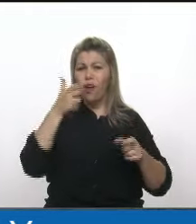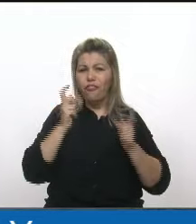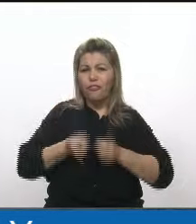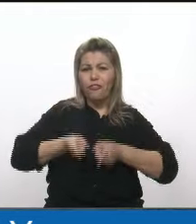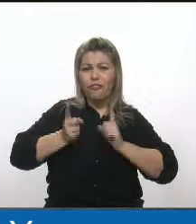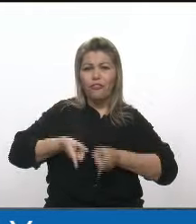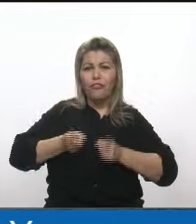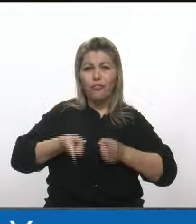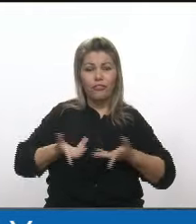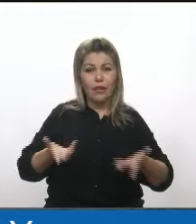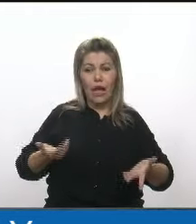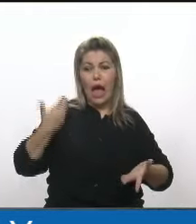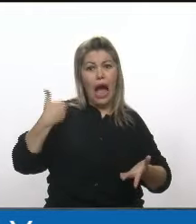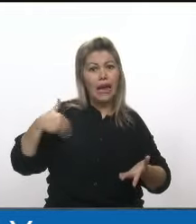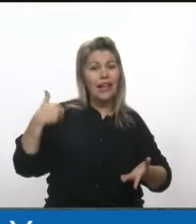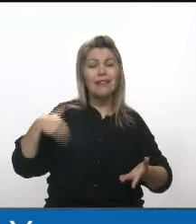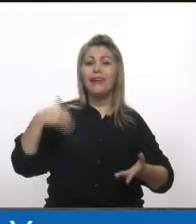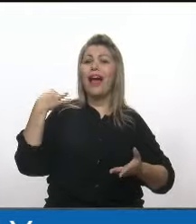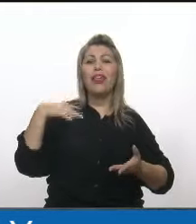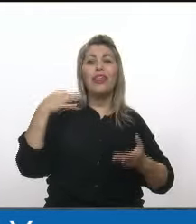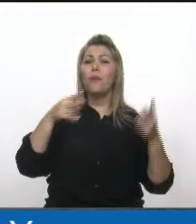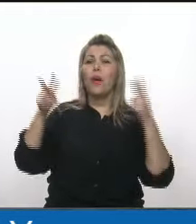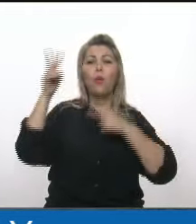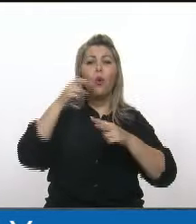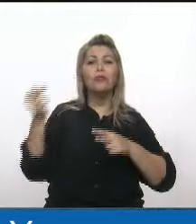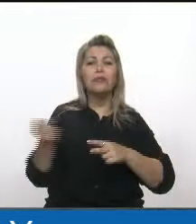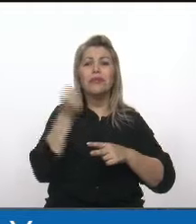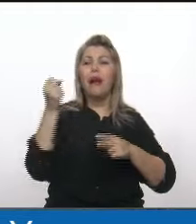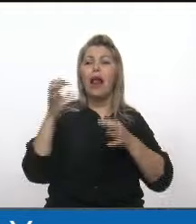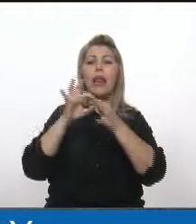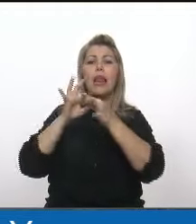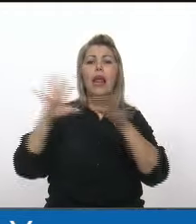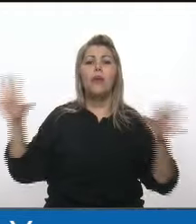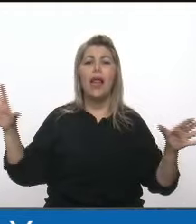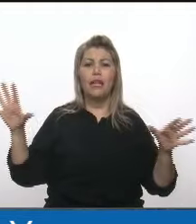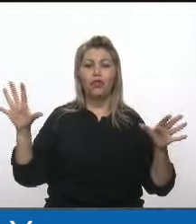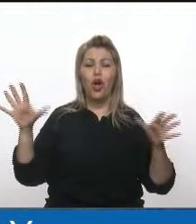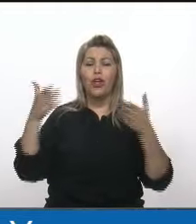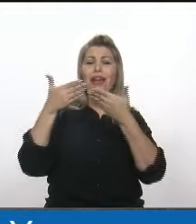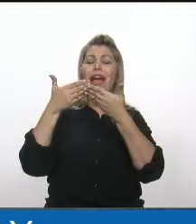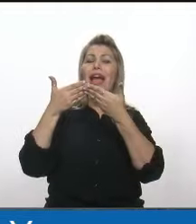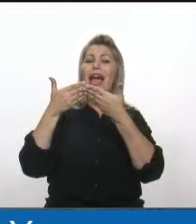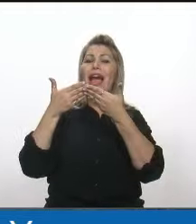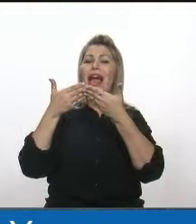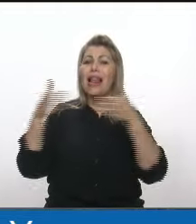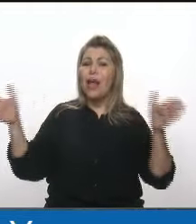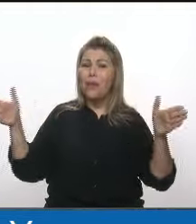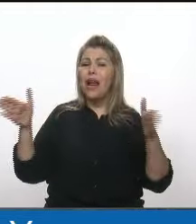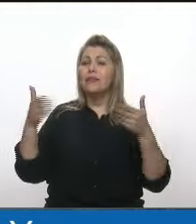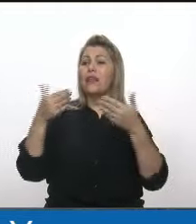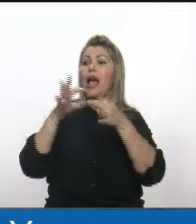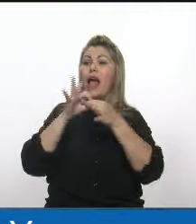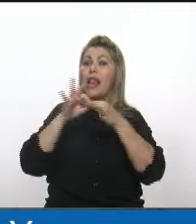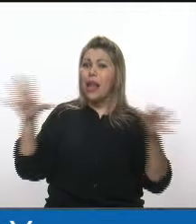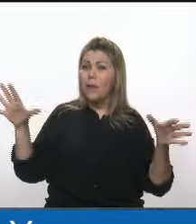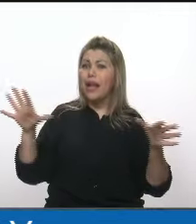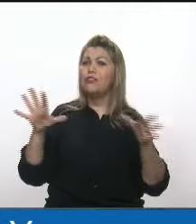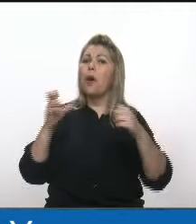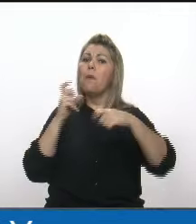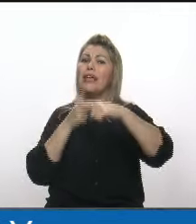sí tiene que velar por su Liberación y sobre todo por la liberación y la seguridad de los nueve